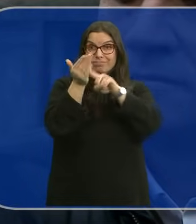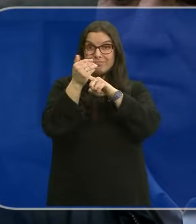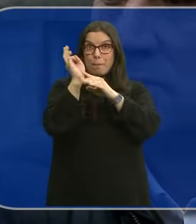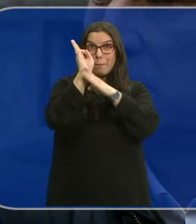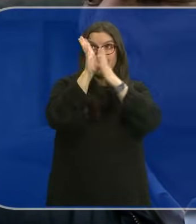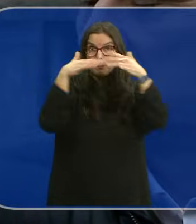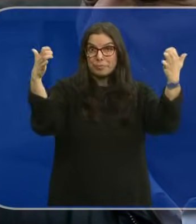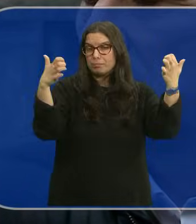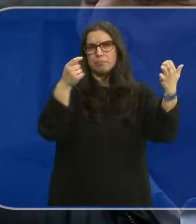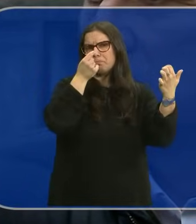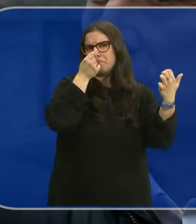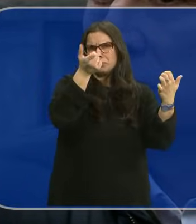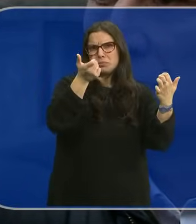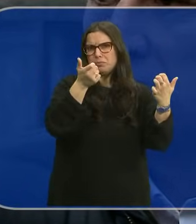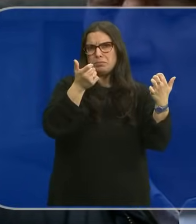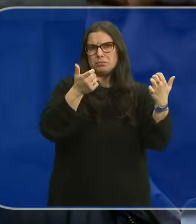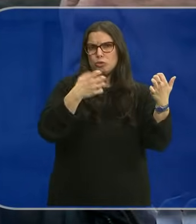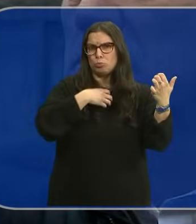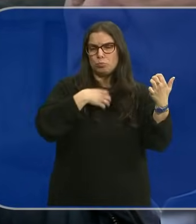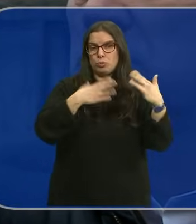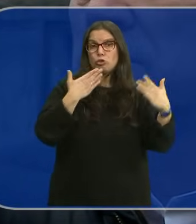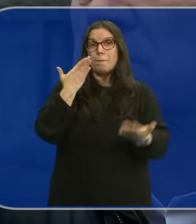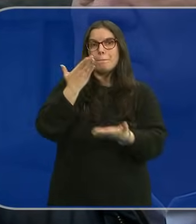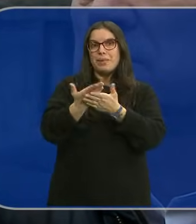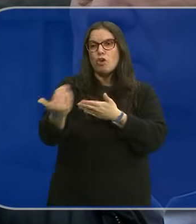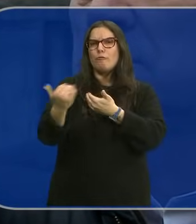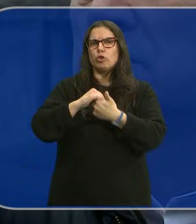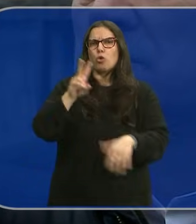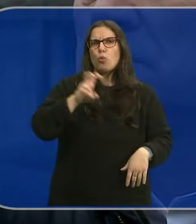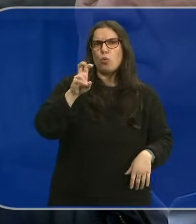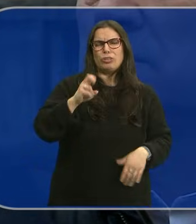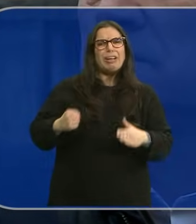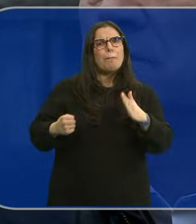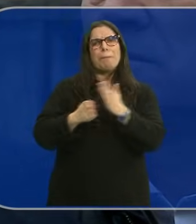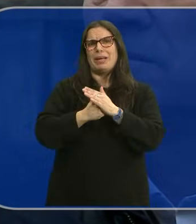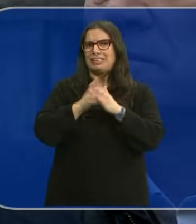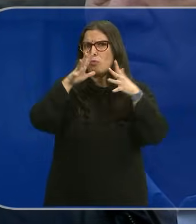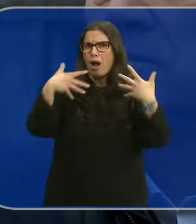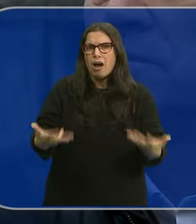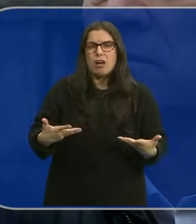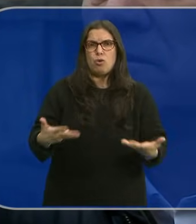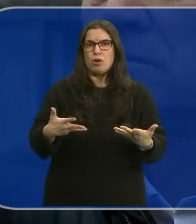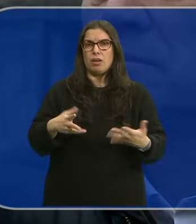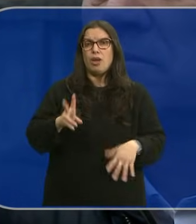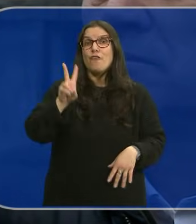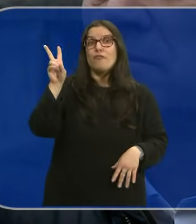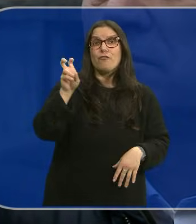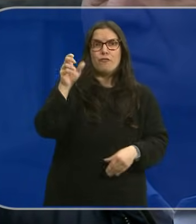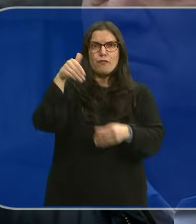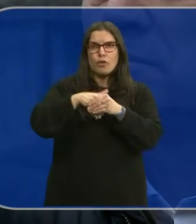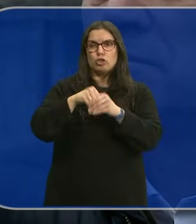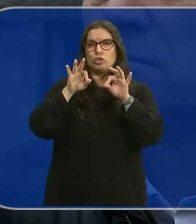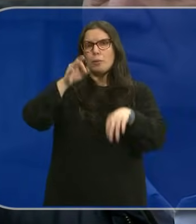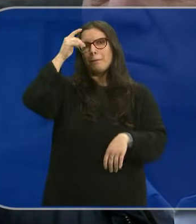institucional en el próximo Parlamento son nulas. Apelo a ese voto útil como nunca, a ese voto útil de